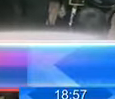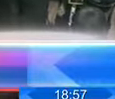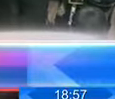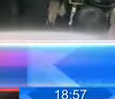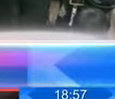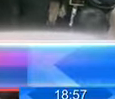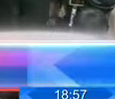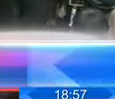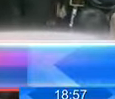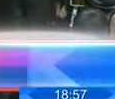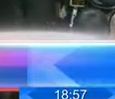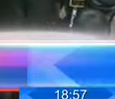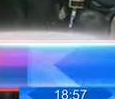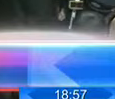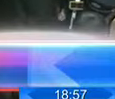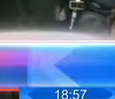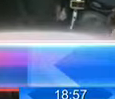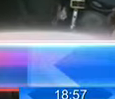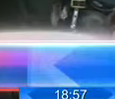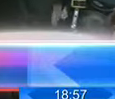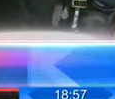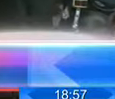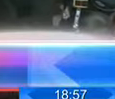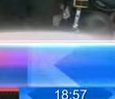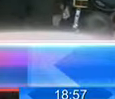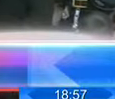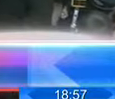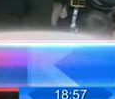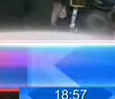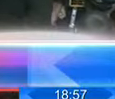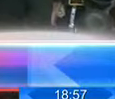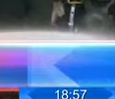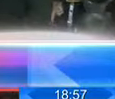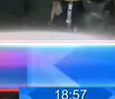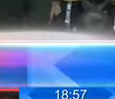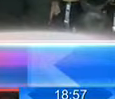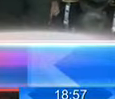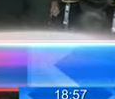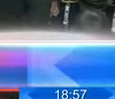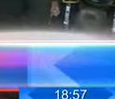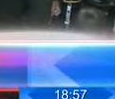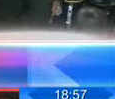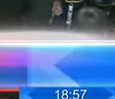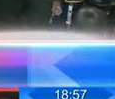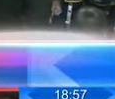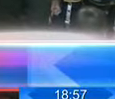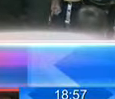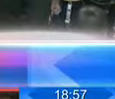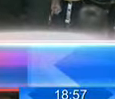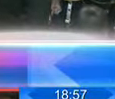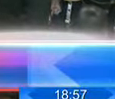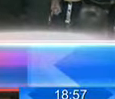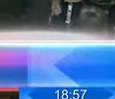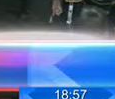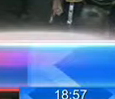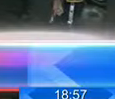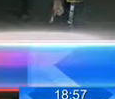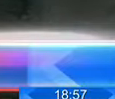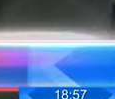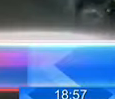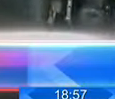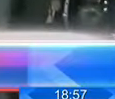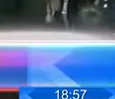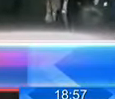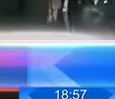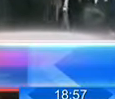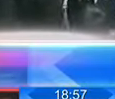de campaña está en las obras que se está enfrentando, pero todavía faltan 2 años y medio de